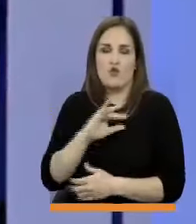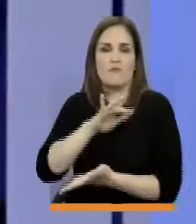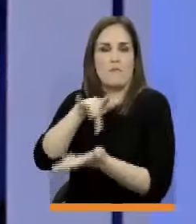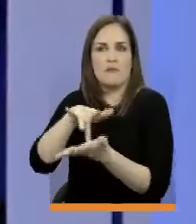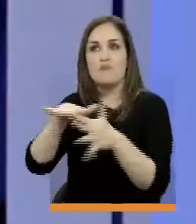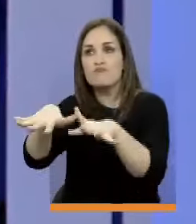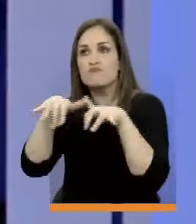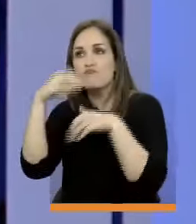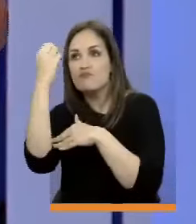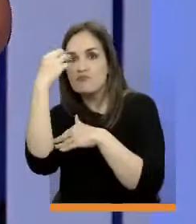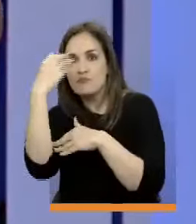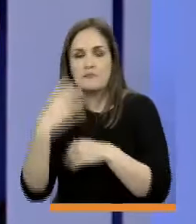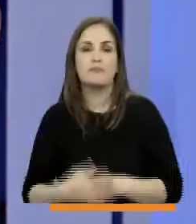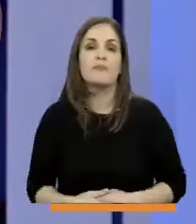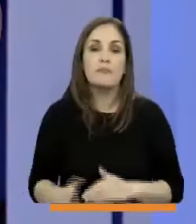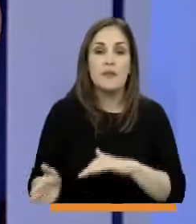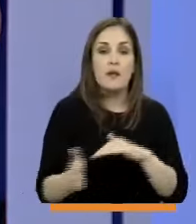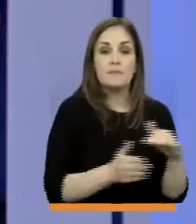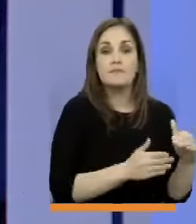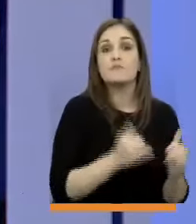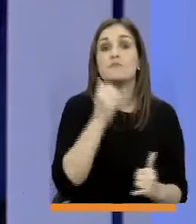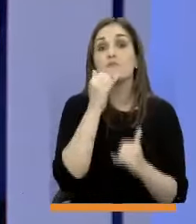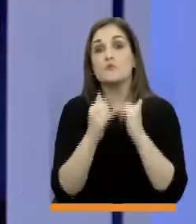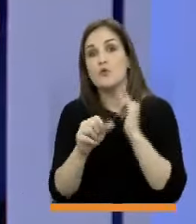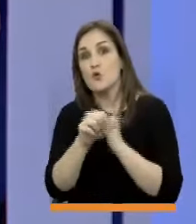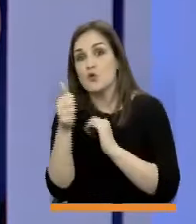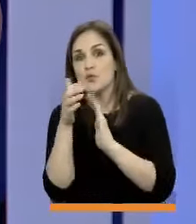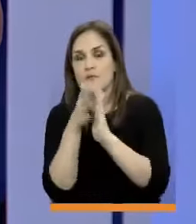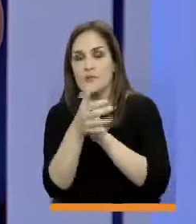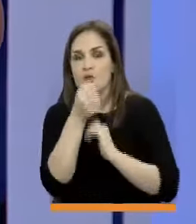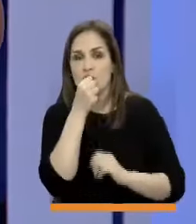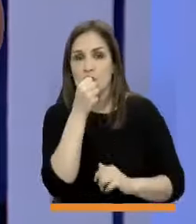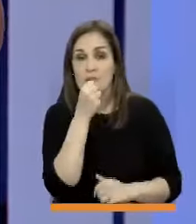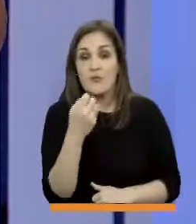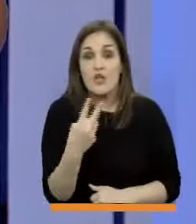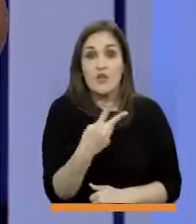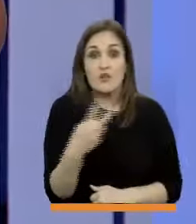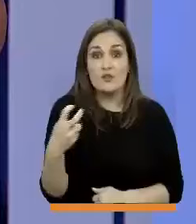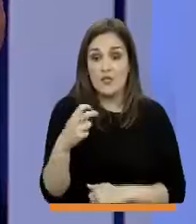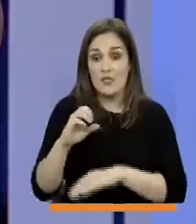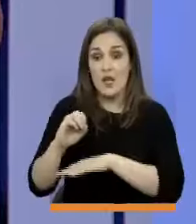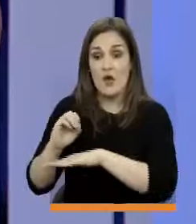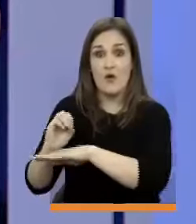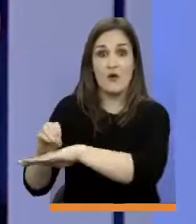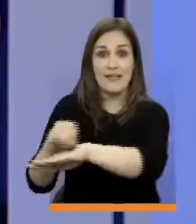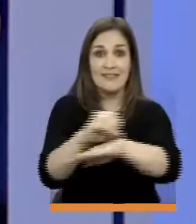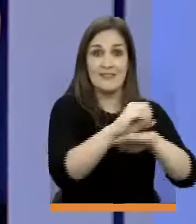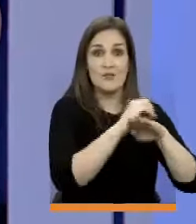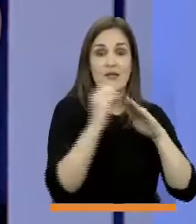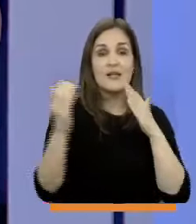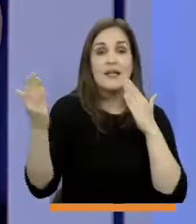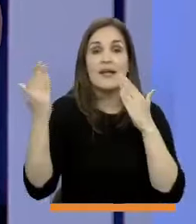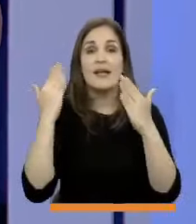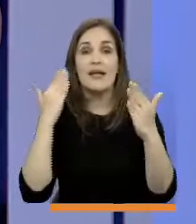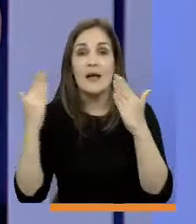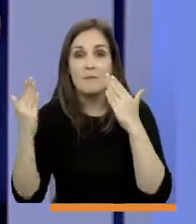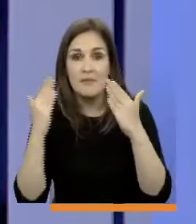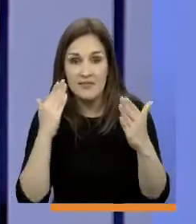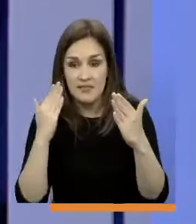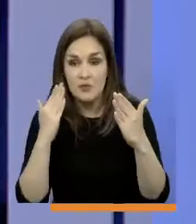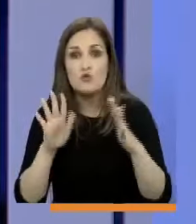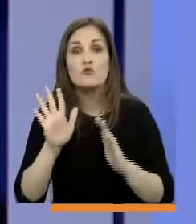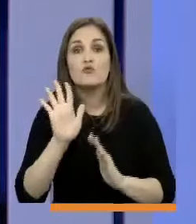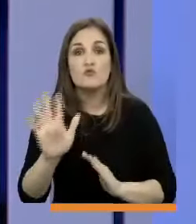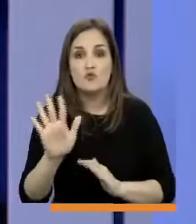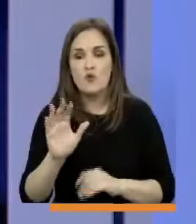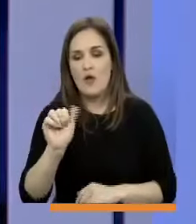Y en otras noticias, un gran número de campesinos que conforman las 200 organizaciones que hacen parte de la Asociación Nacional de Usuarios